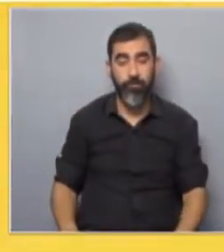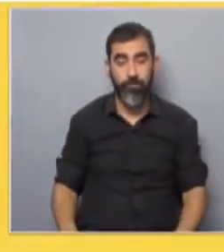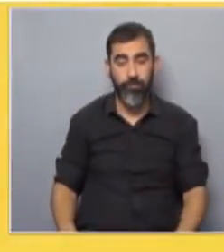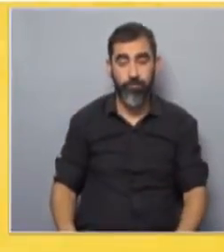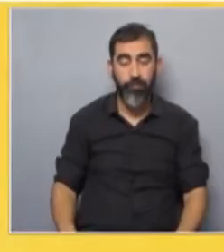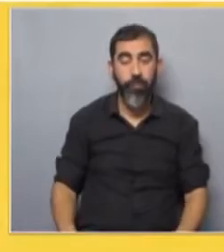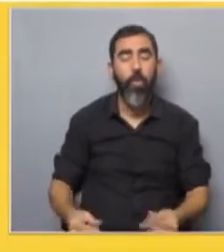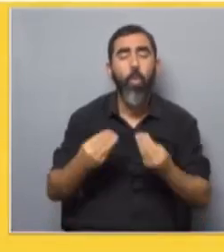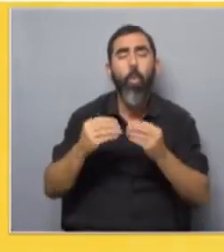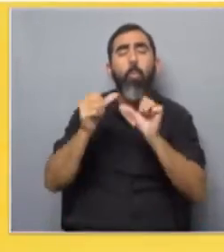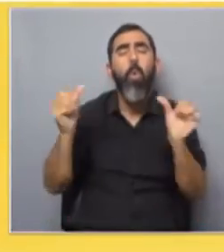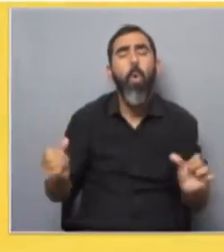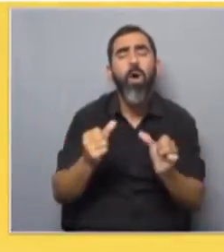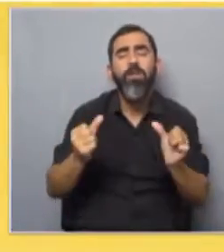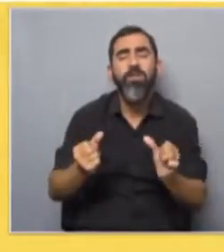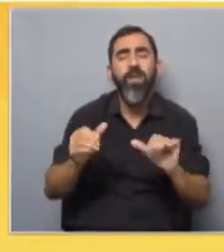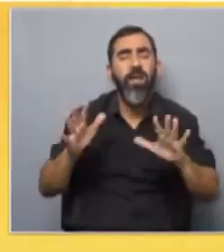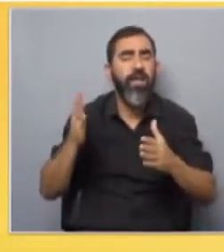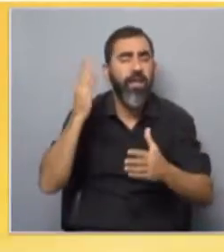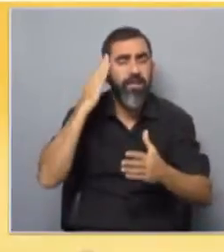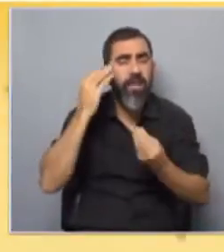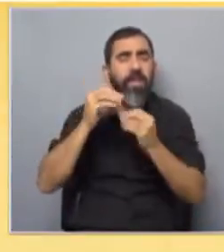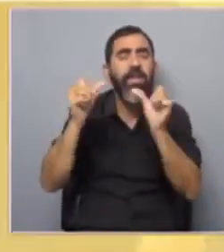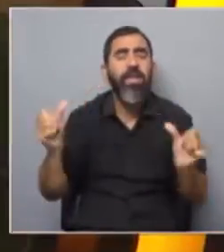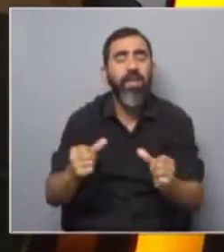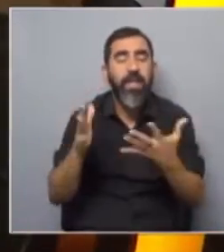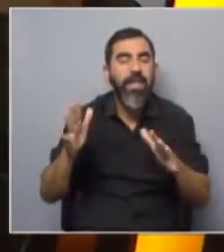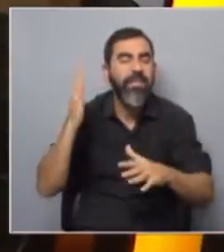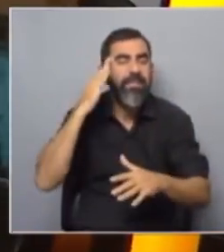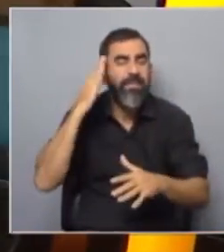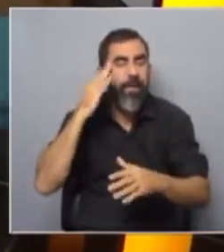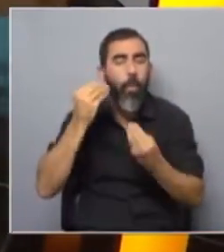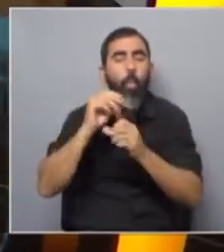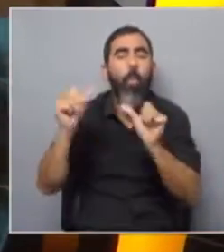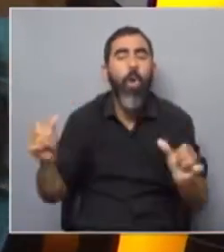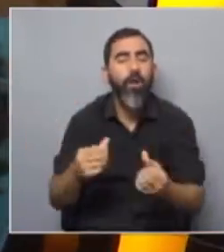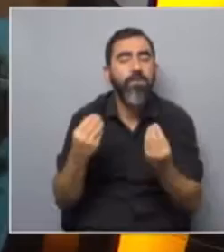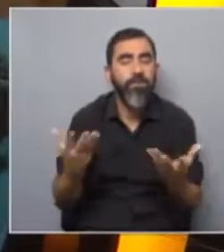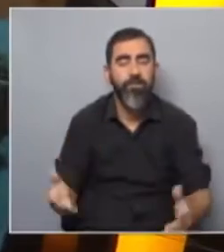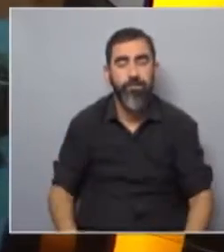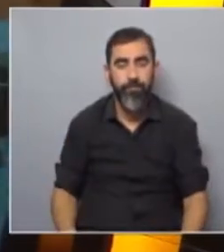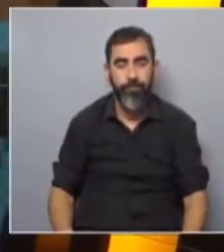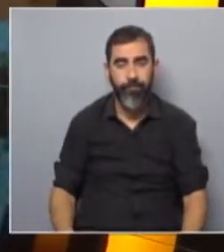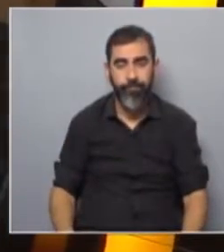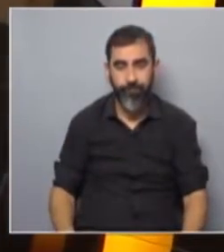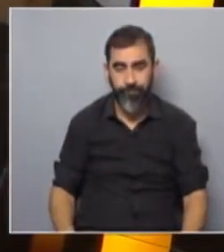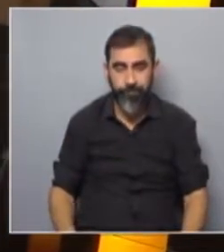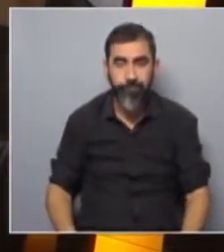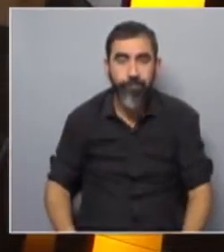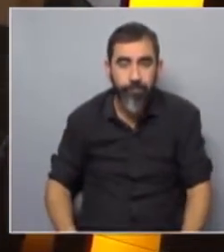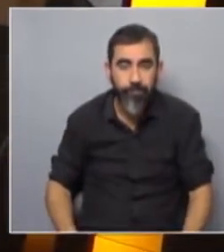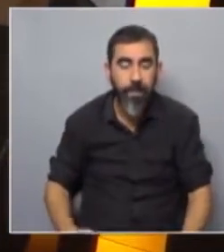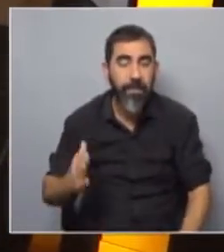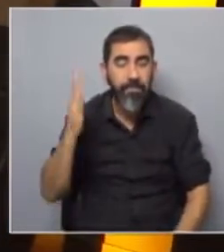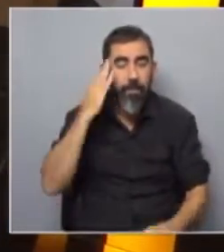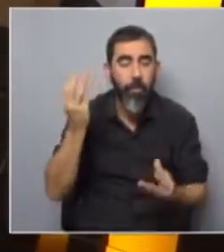¿Cómo hacían, Laura? ¿Qué sabemos? O mejor dicho, la pregunta es, ¿qué sabemos de cómo hacían? Bueno, sabemos mucho, pero